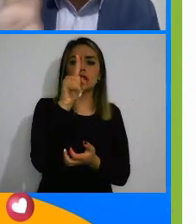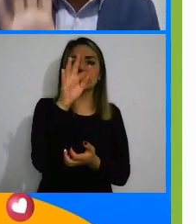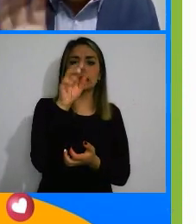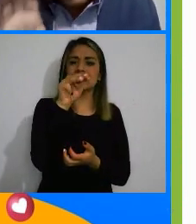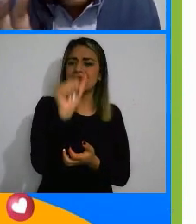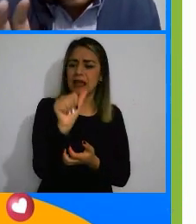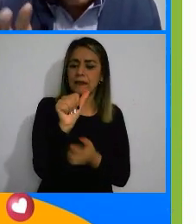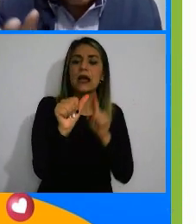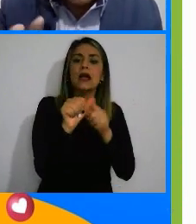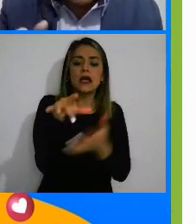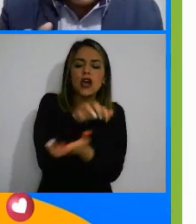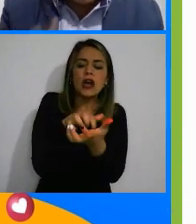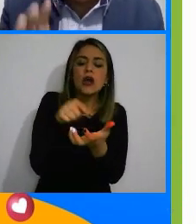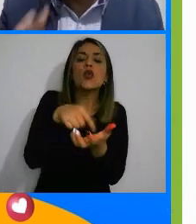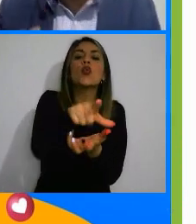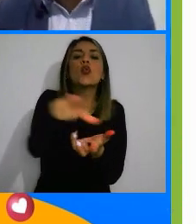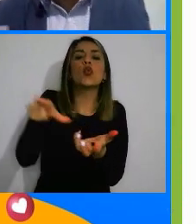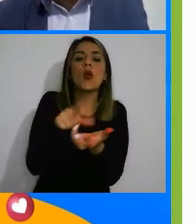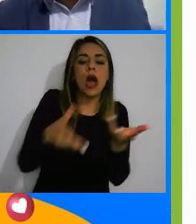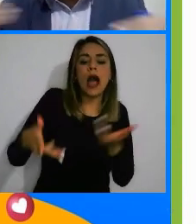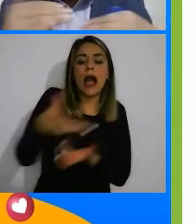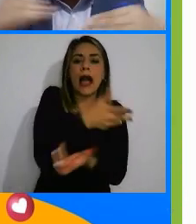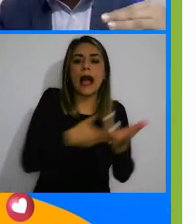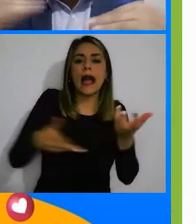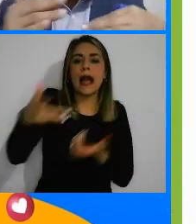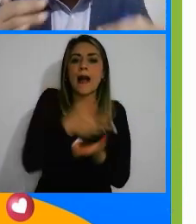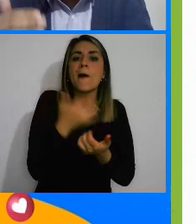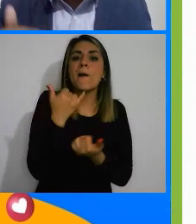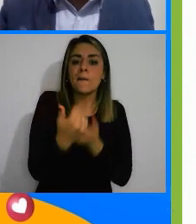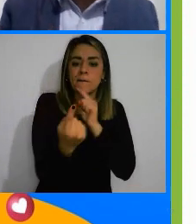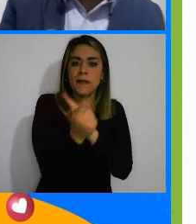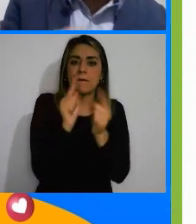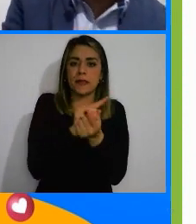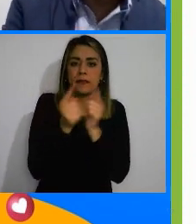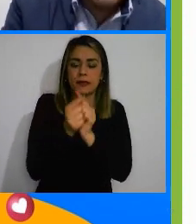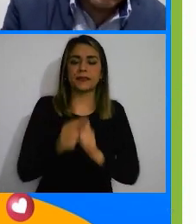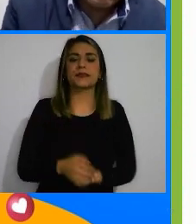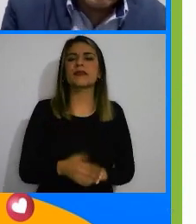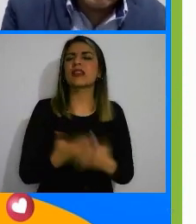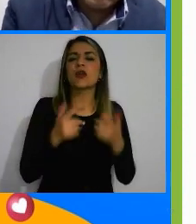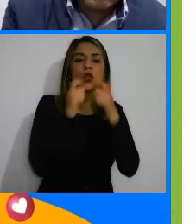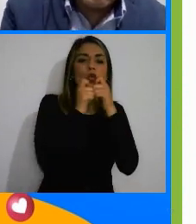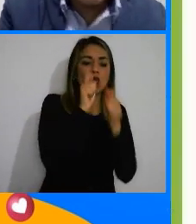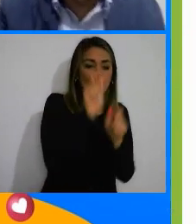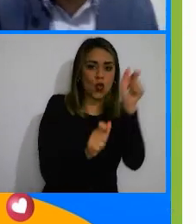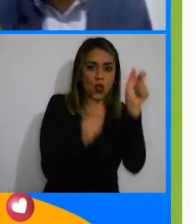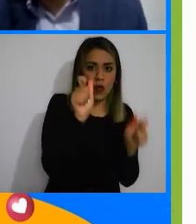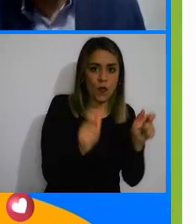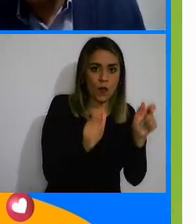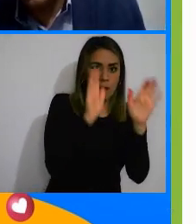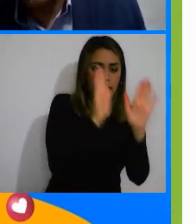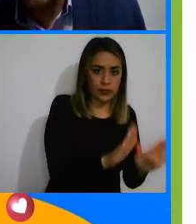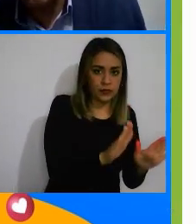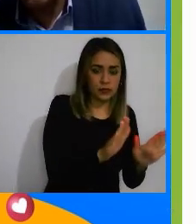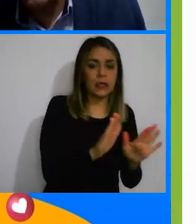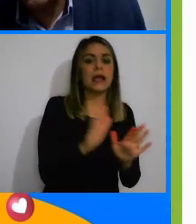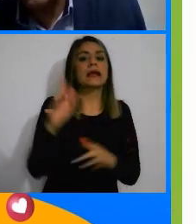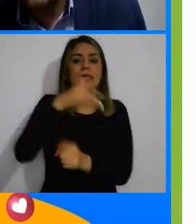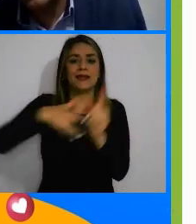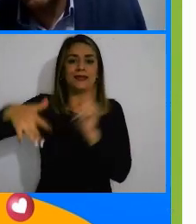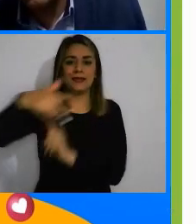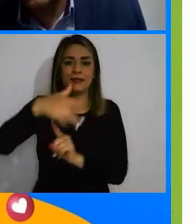el lugar donde interactúan, o sea, donde se combinan los seres vivos y el